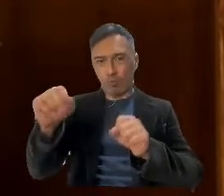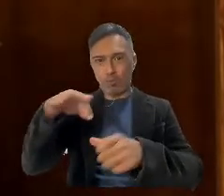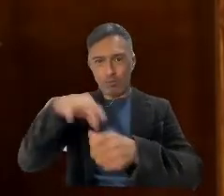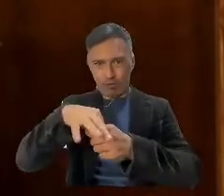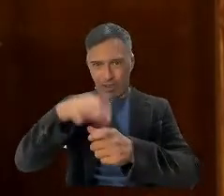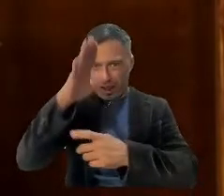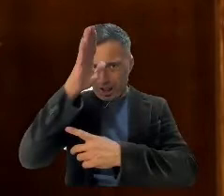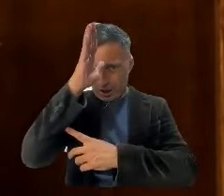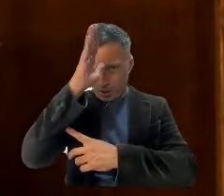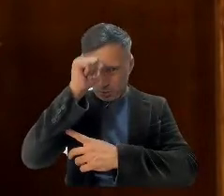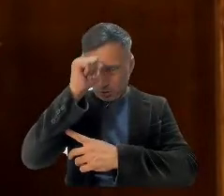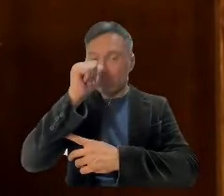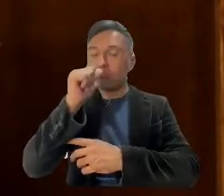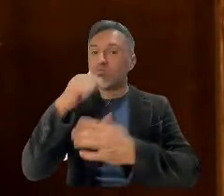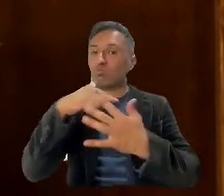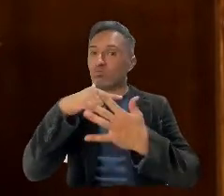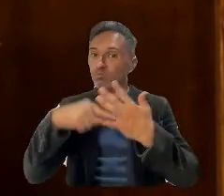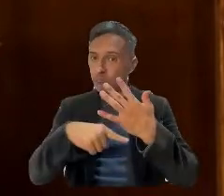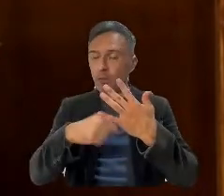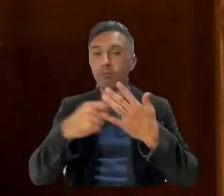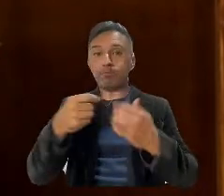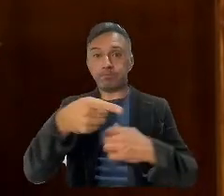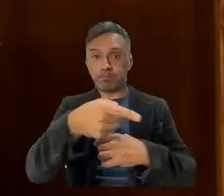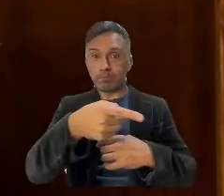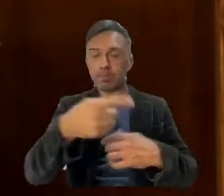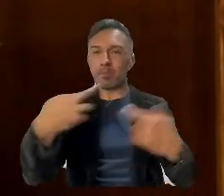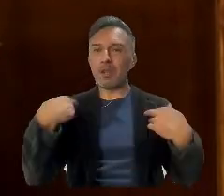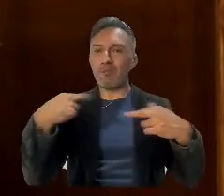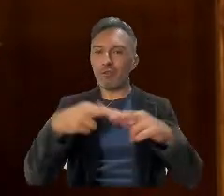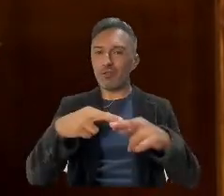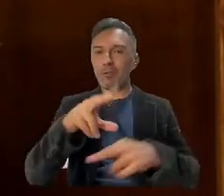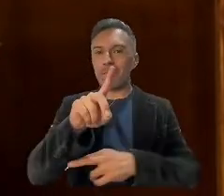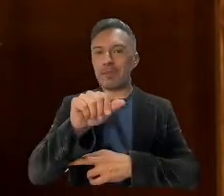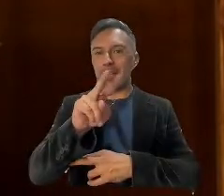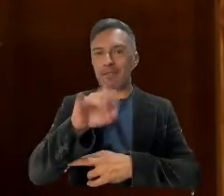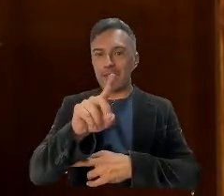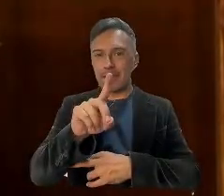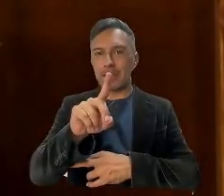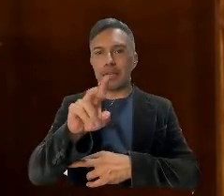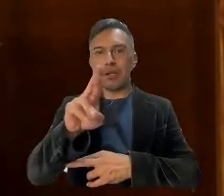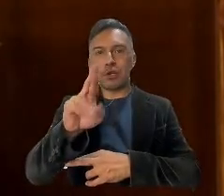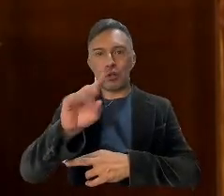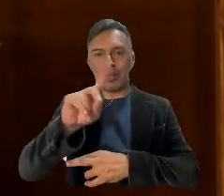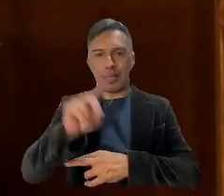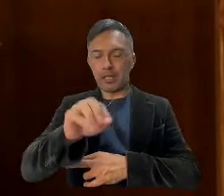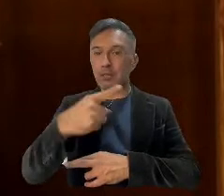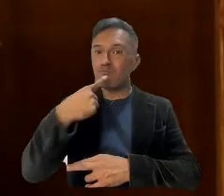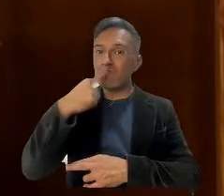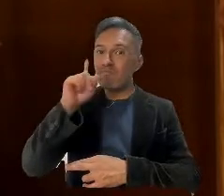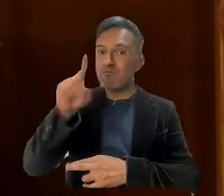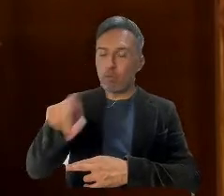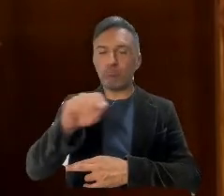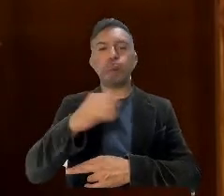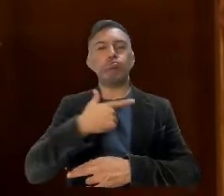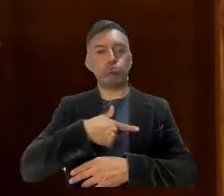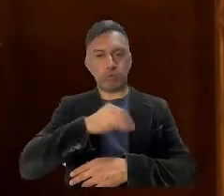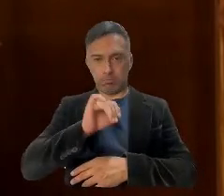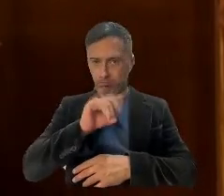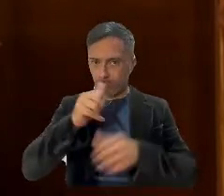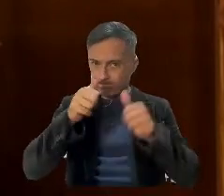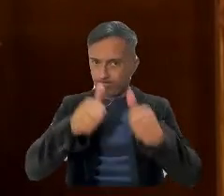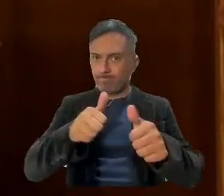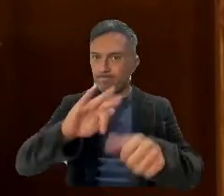concedió el amparo al quejoso profesor David Peralta Rodríguez con respecto a los artículos